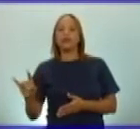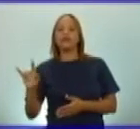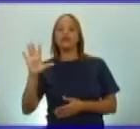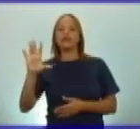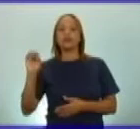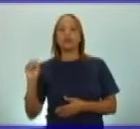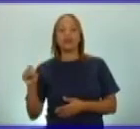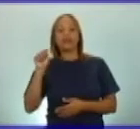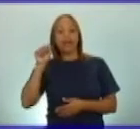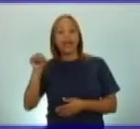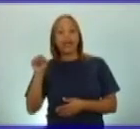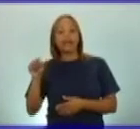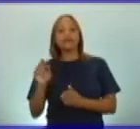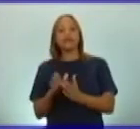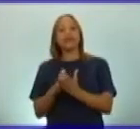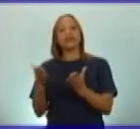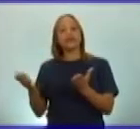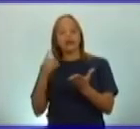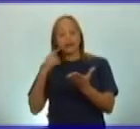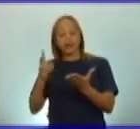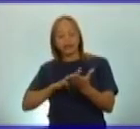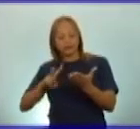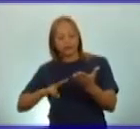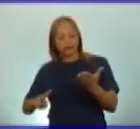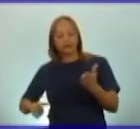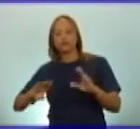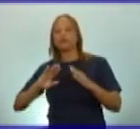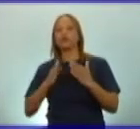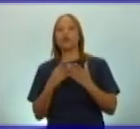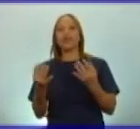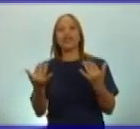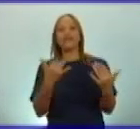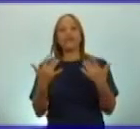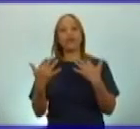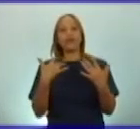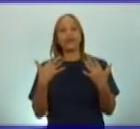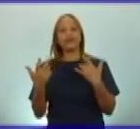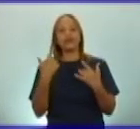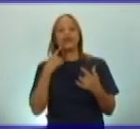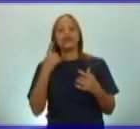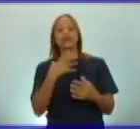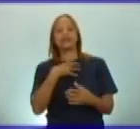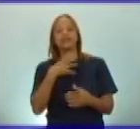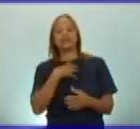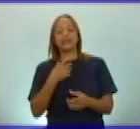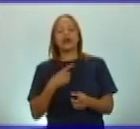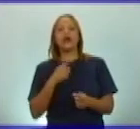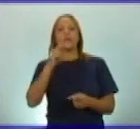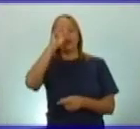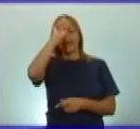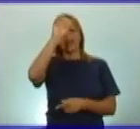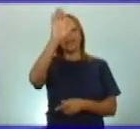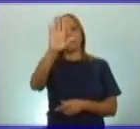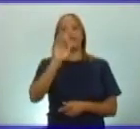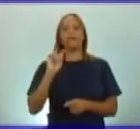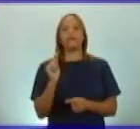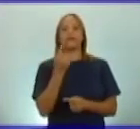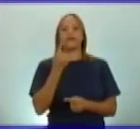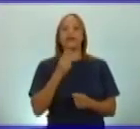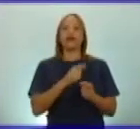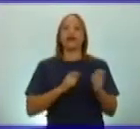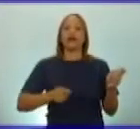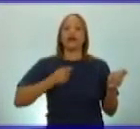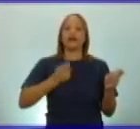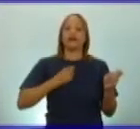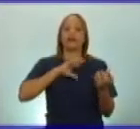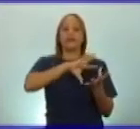vean, hagan la lectura, toda la influencia y todo el resultado negativo que trajo para Alemania el desarrollo de la Primera Guerra Mundial. Sin lugar a duda, una de las